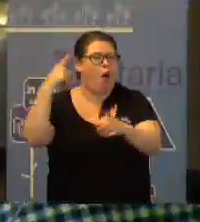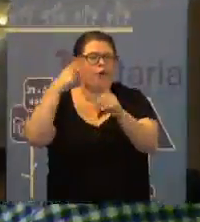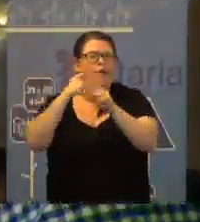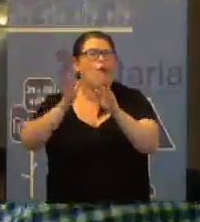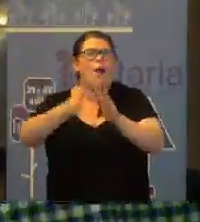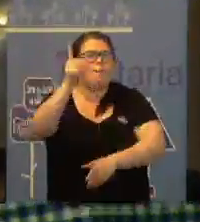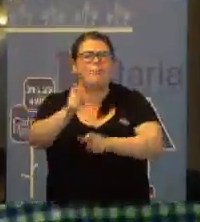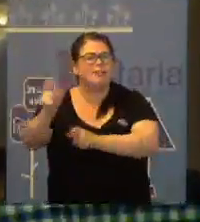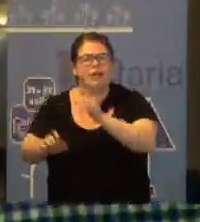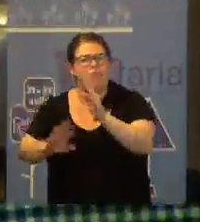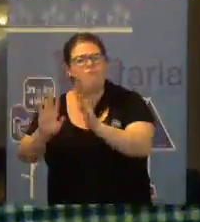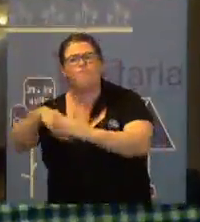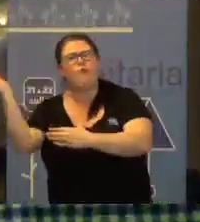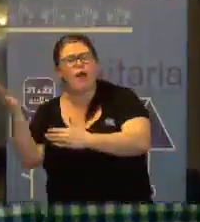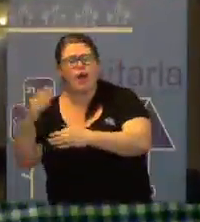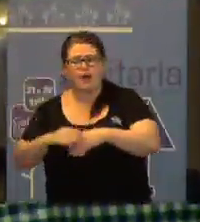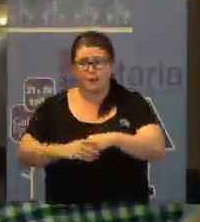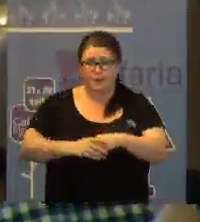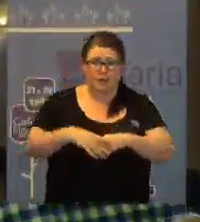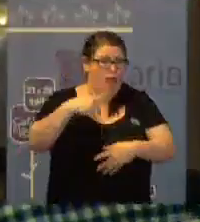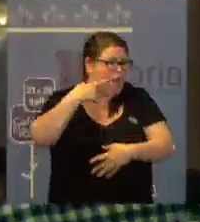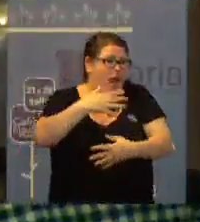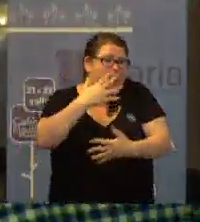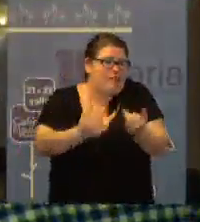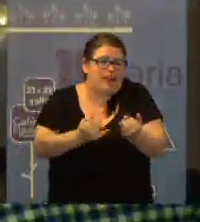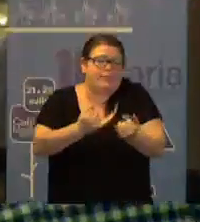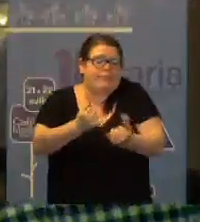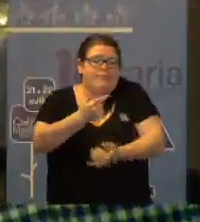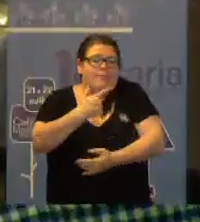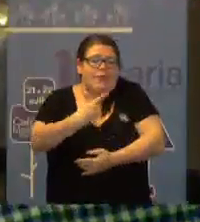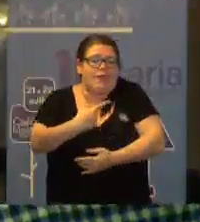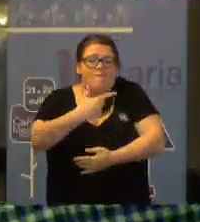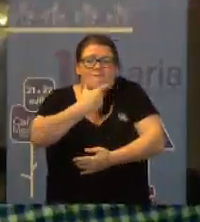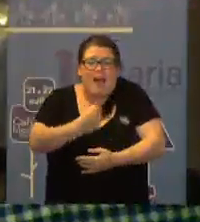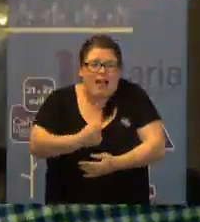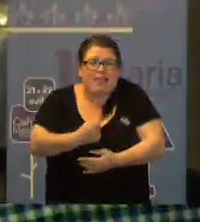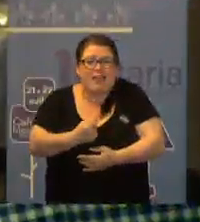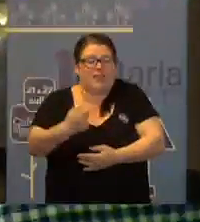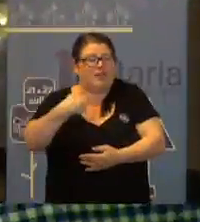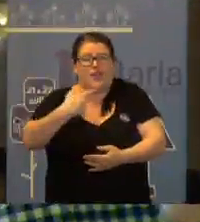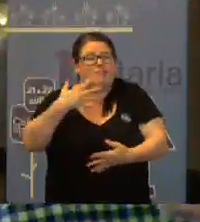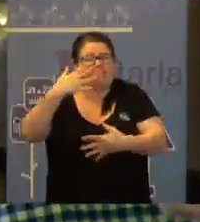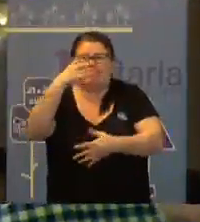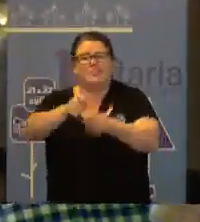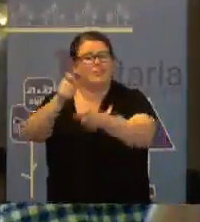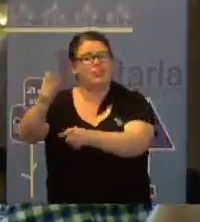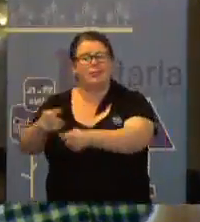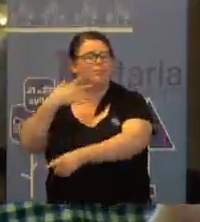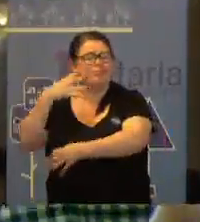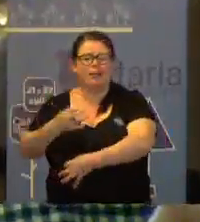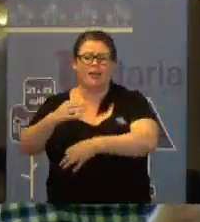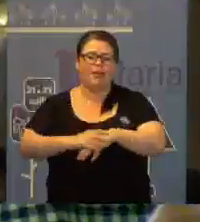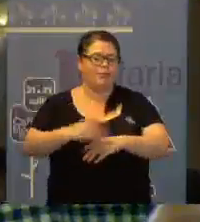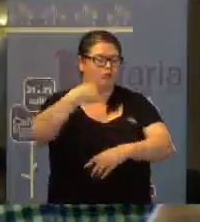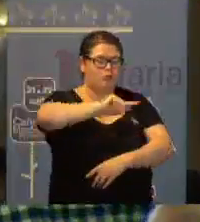aos que de fora. Dicelle tan simple que é creíble. E nós somos incapaces de ofrecer nada. Incluso a veces